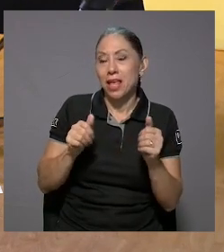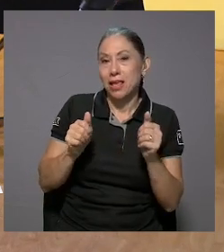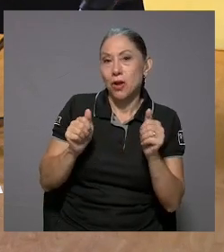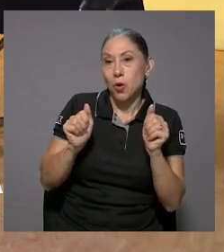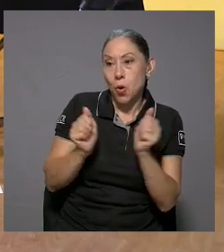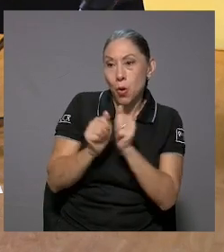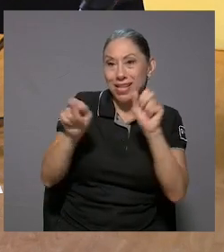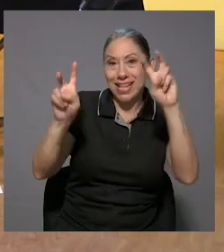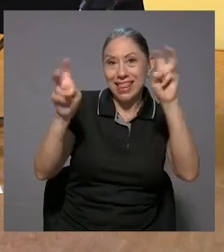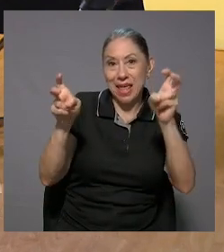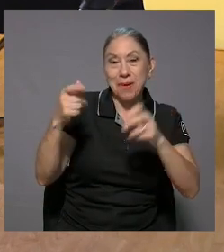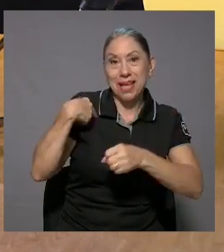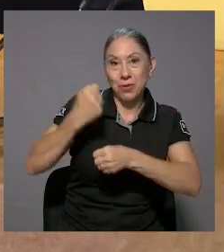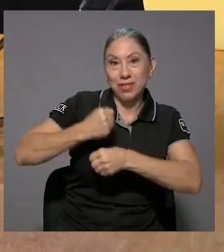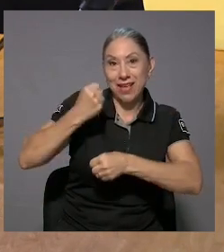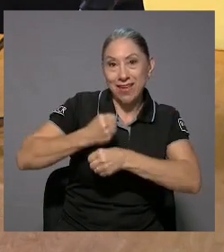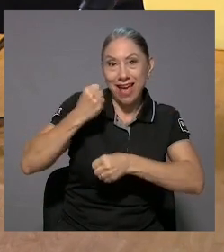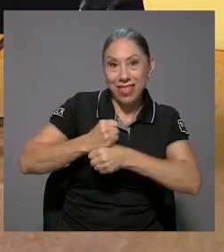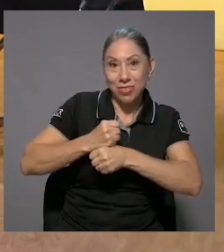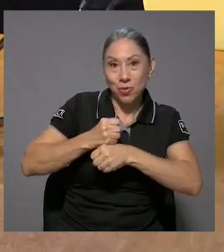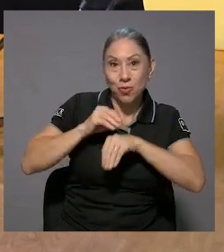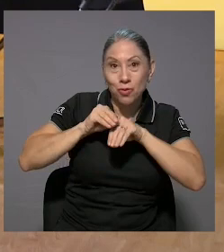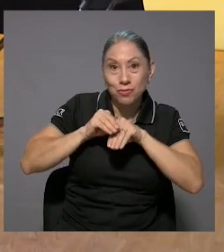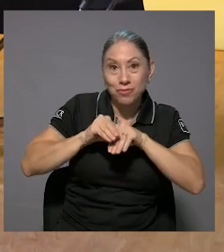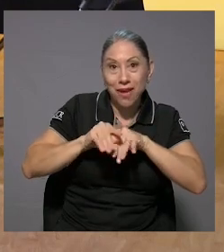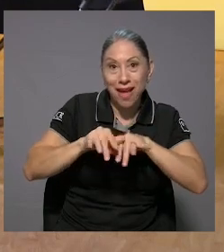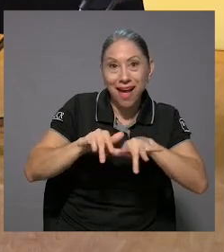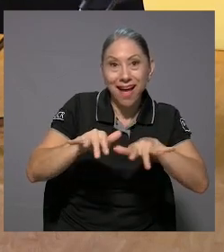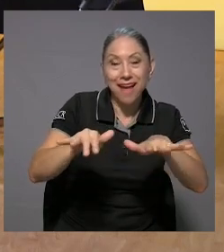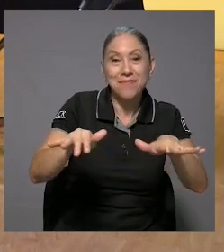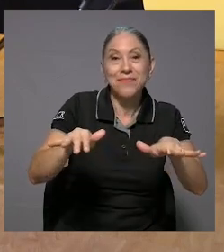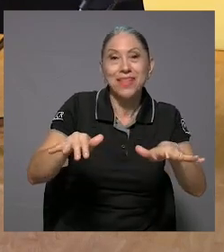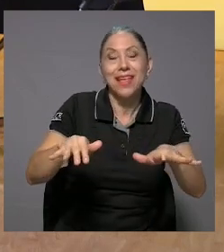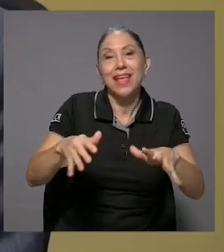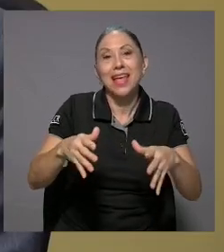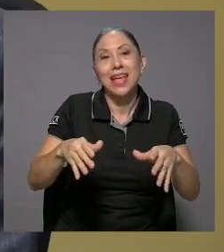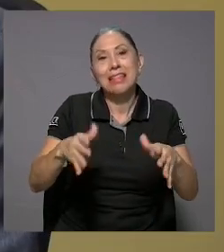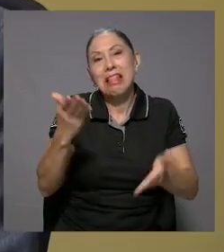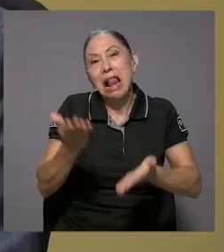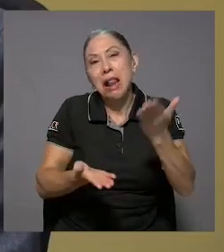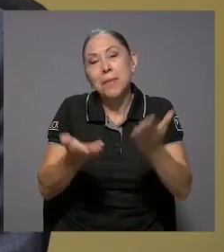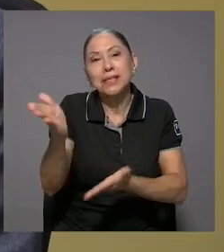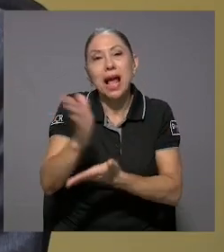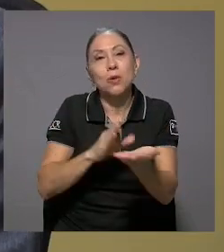de alguna forma incursionar este tema que yo he venido trabajando en la escuela, ¿verdad? O sea, como que